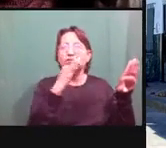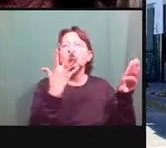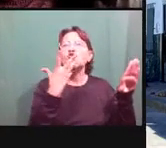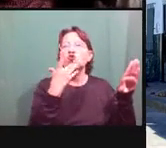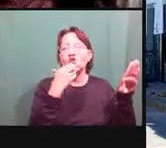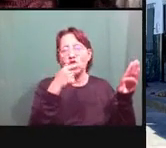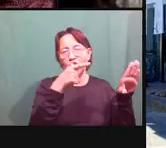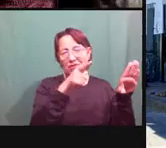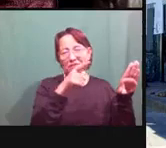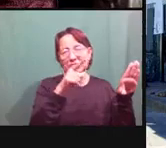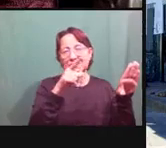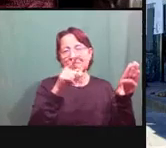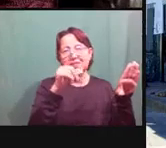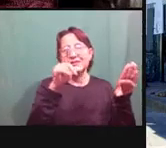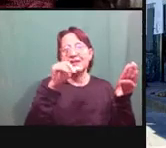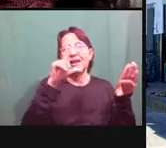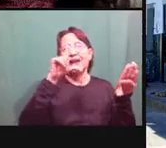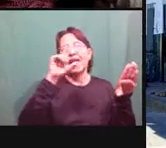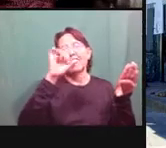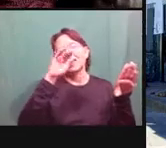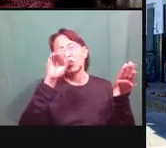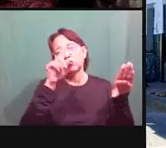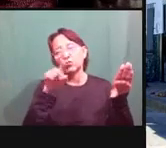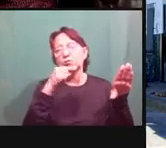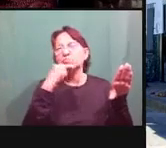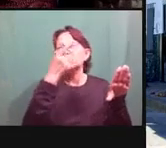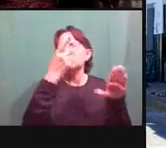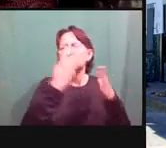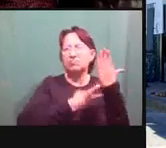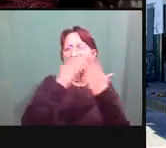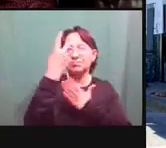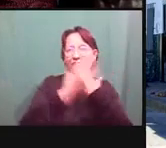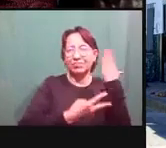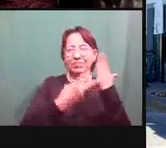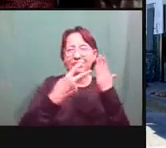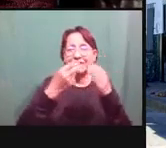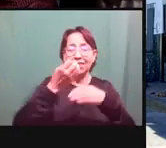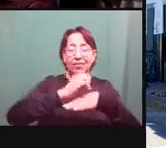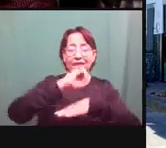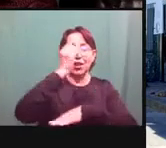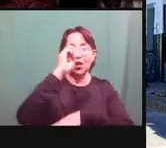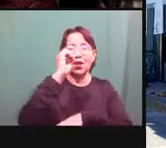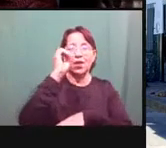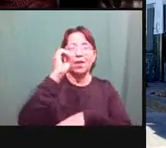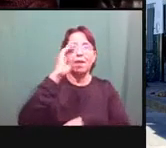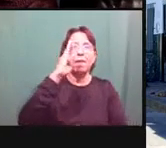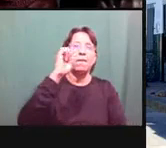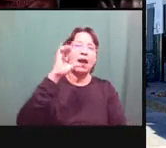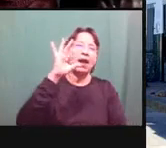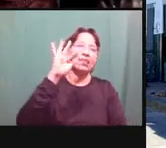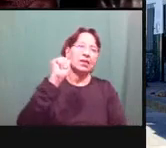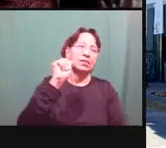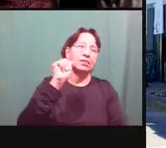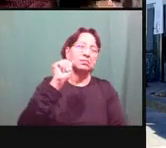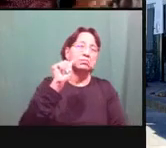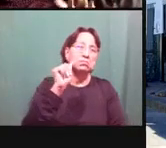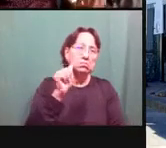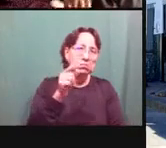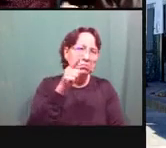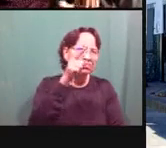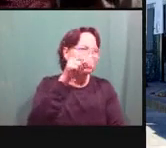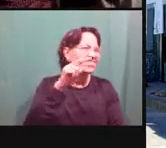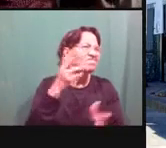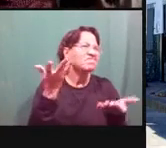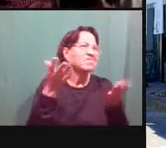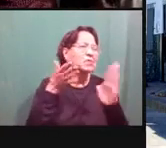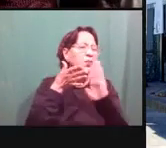Latinos junto a Nats Garú. Este proyecto se llamaba Tesoros de Bacatá y lo traje aquí ya que me parece que cuenta precisamente